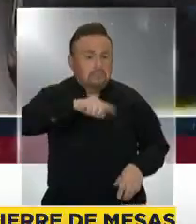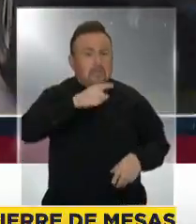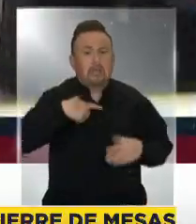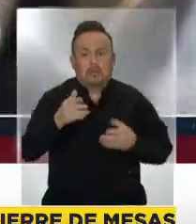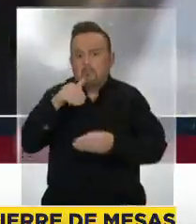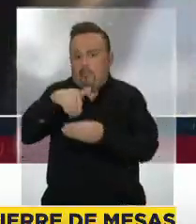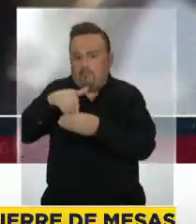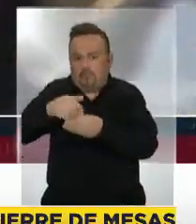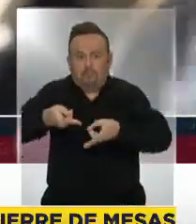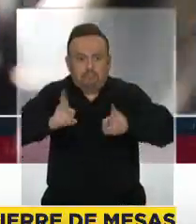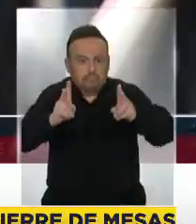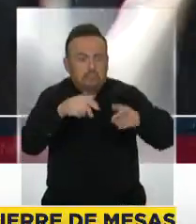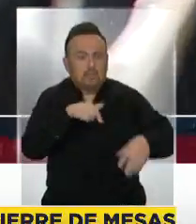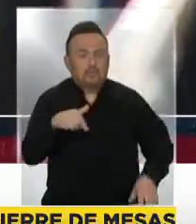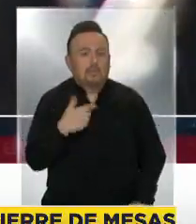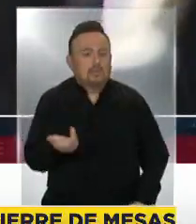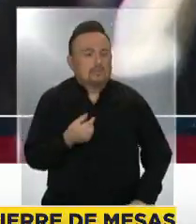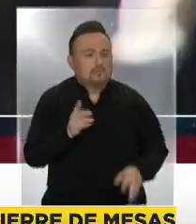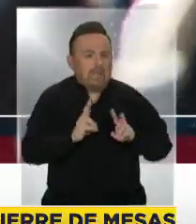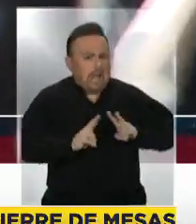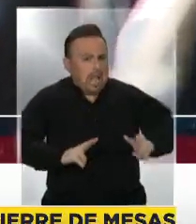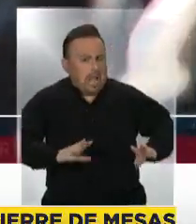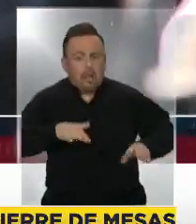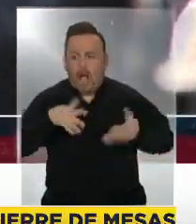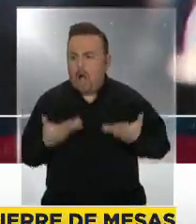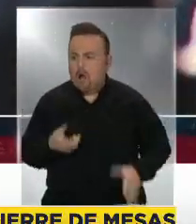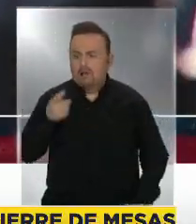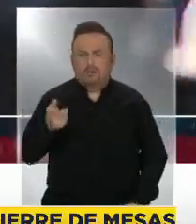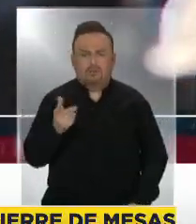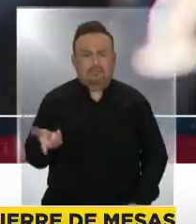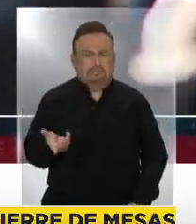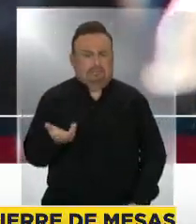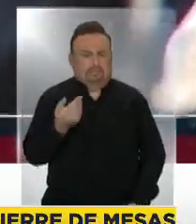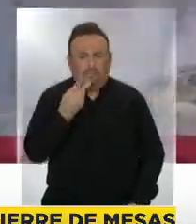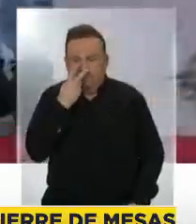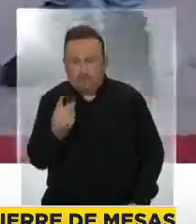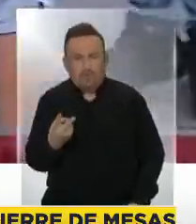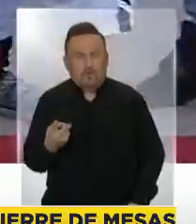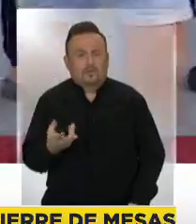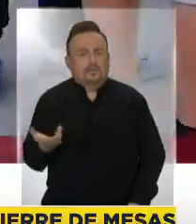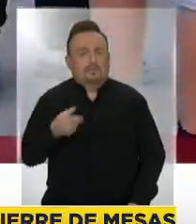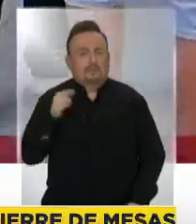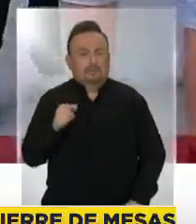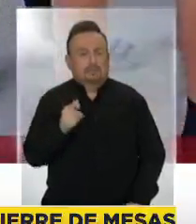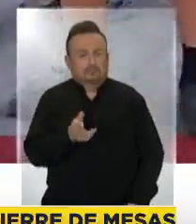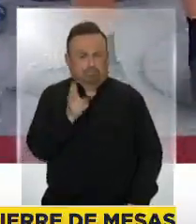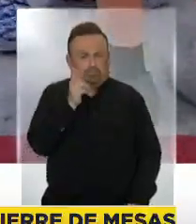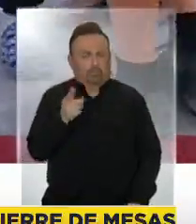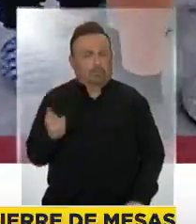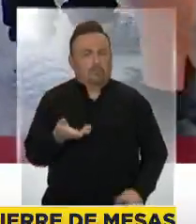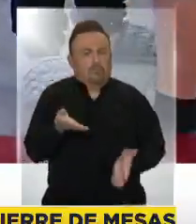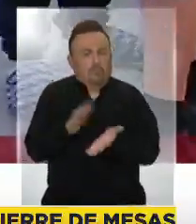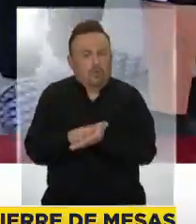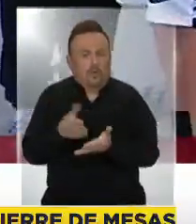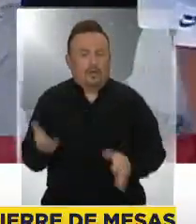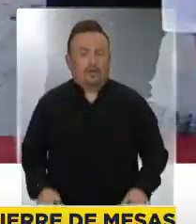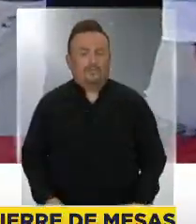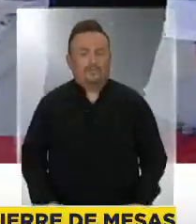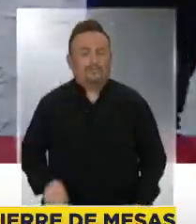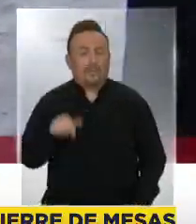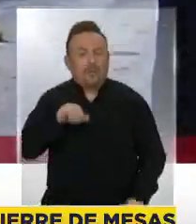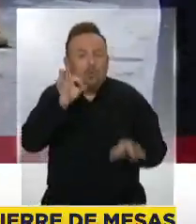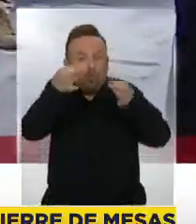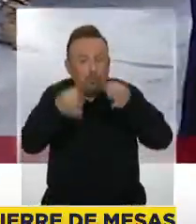dirigiéndose hasta sus lugares de votación, lo que hace que esto sea más peligroso, ¿no? Y que un hecho como este, delictual según lo entendemos, se